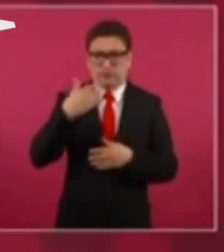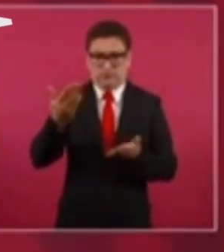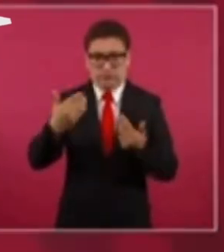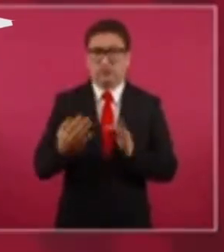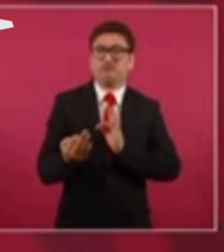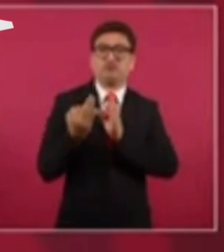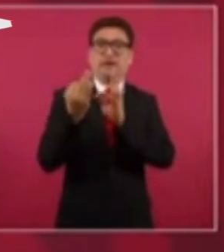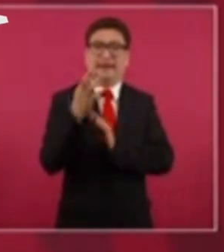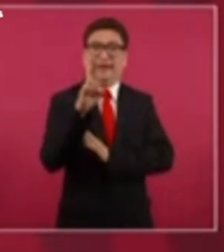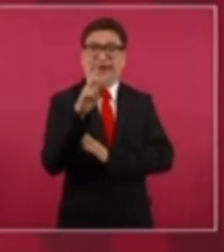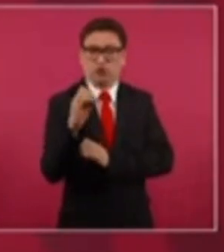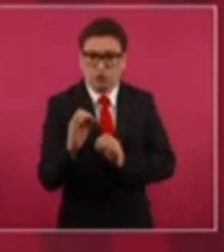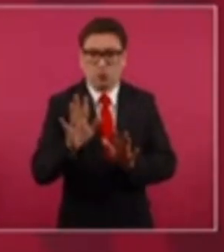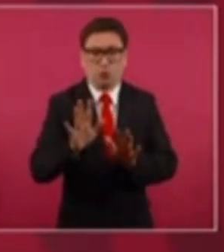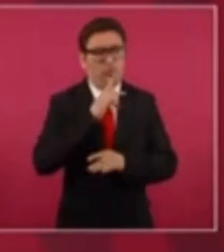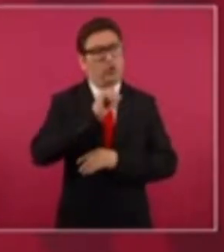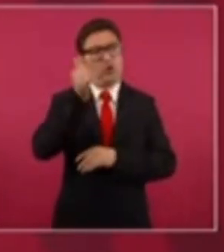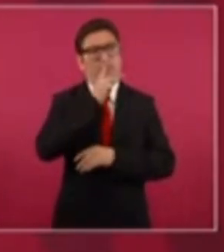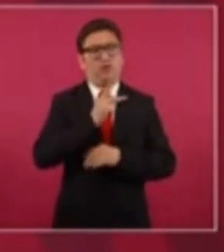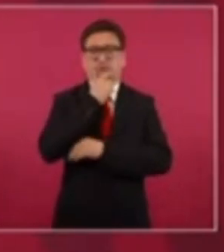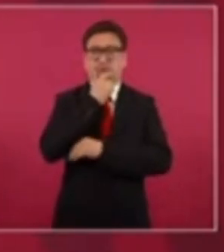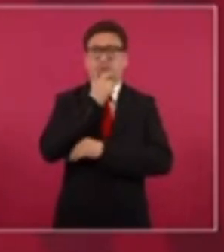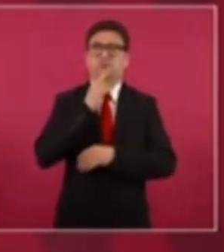no, está muy fuerte la palabra reto, los